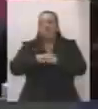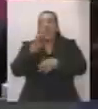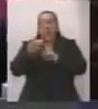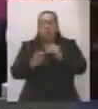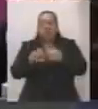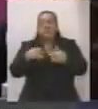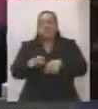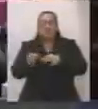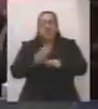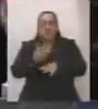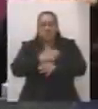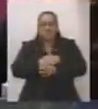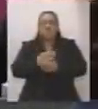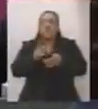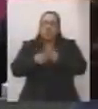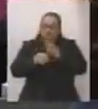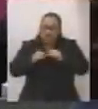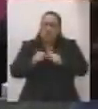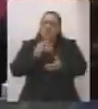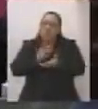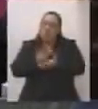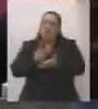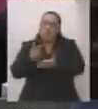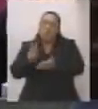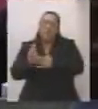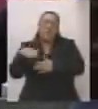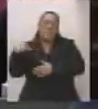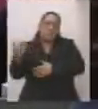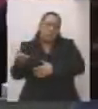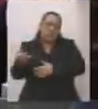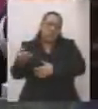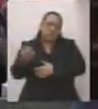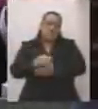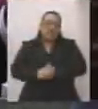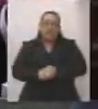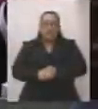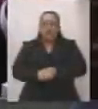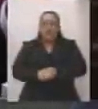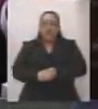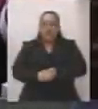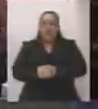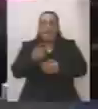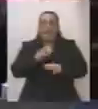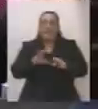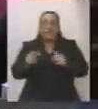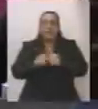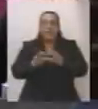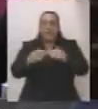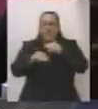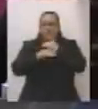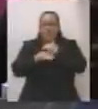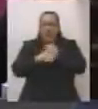como ya sucede y seguramente seguirá sucediendo inevitablemente, va a agudizar el problema de la